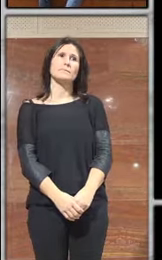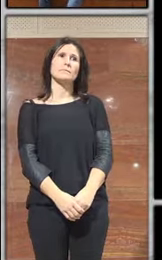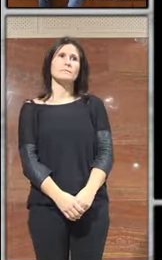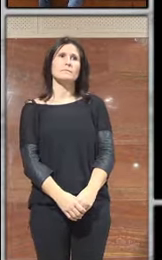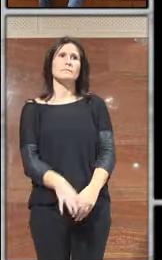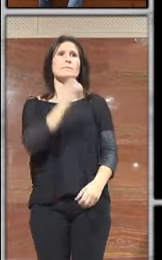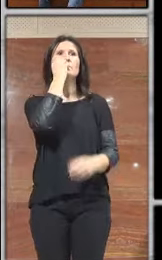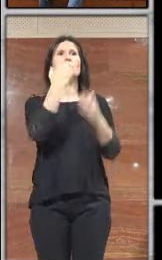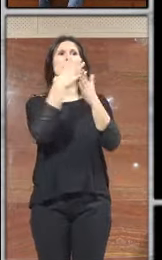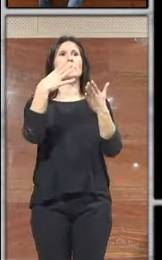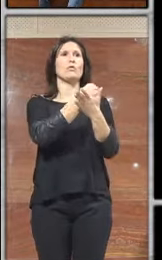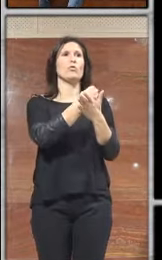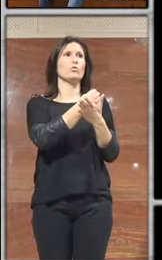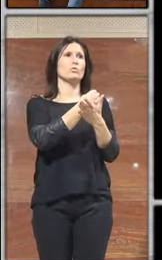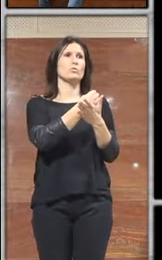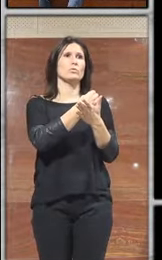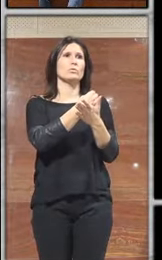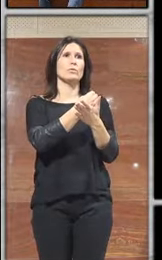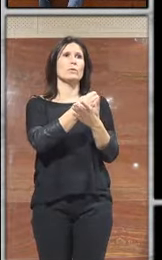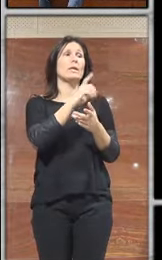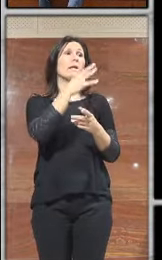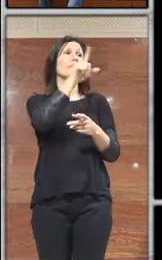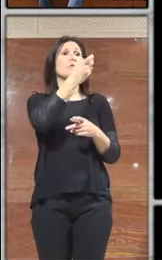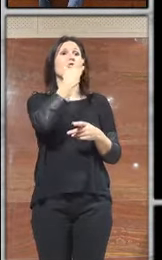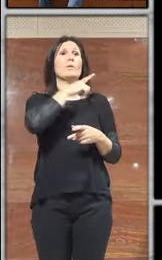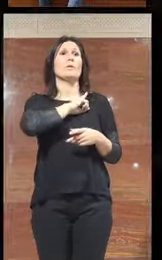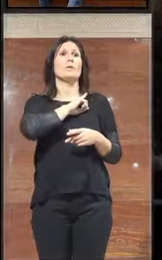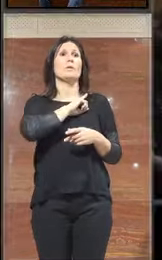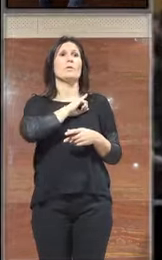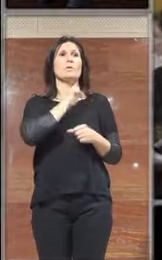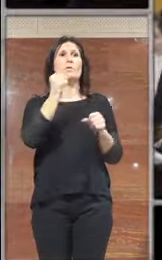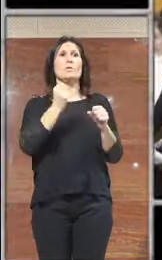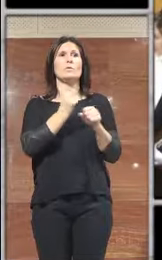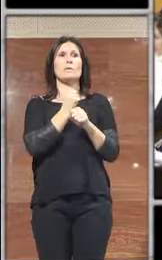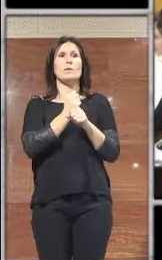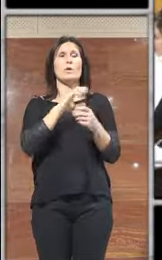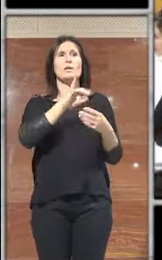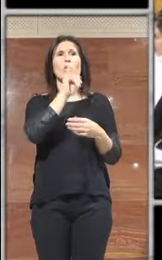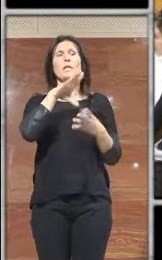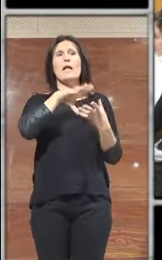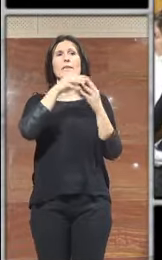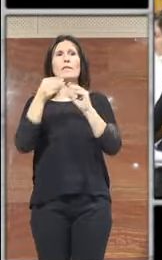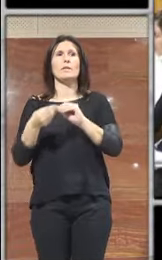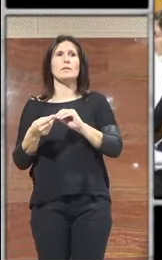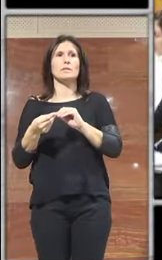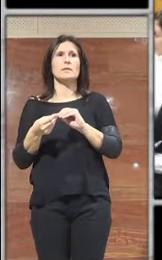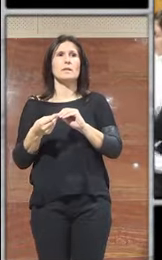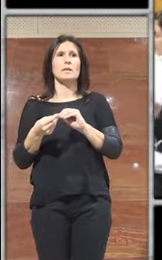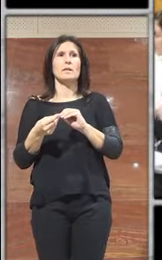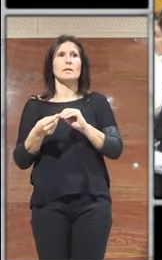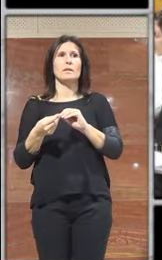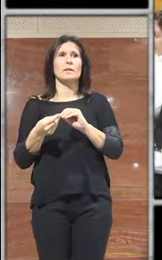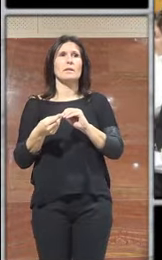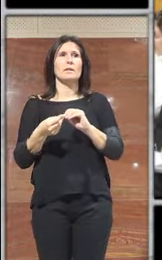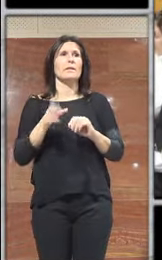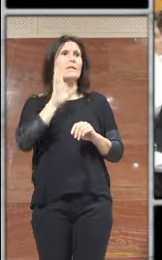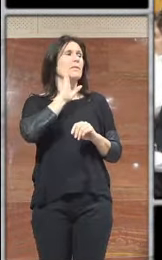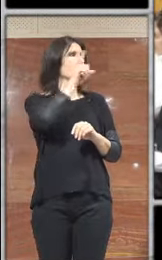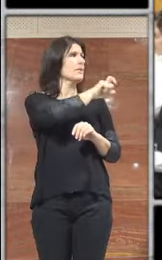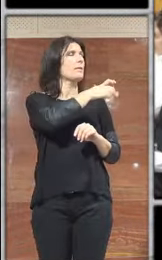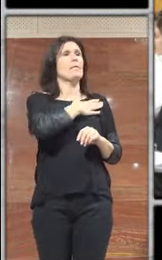Buenos días a todos. Para los que no me conozcáis, Nair de BJ Adaptaciones y, bueno, Mariano ya me había pedido que